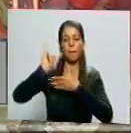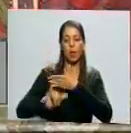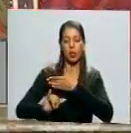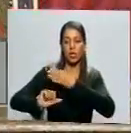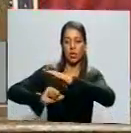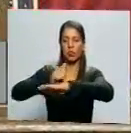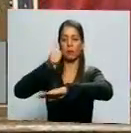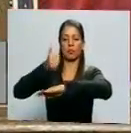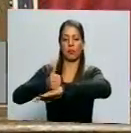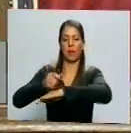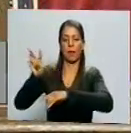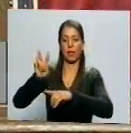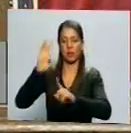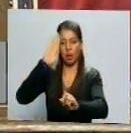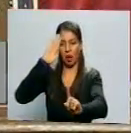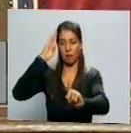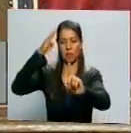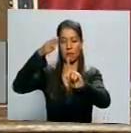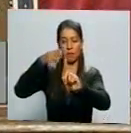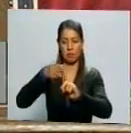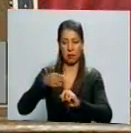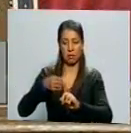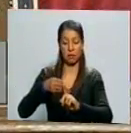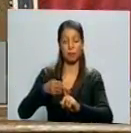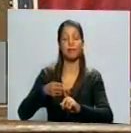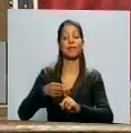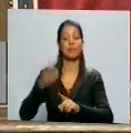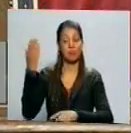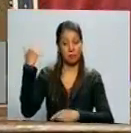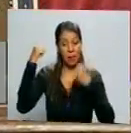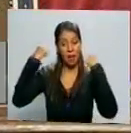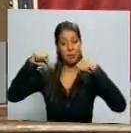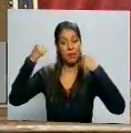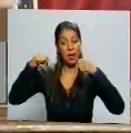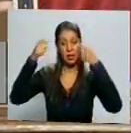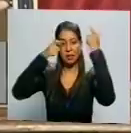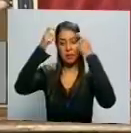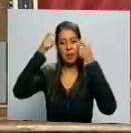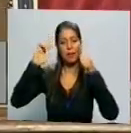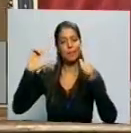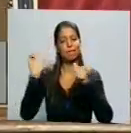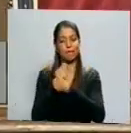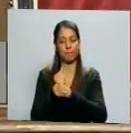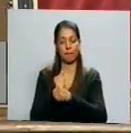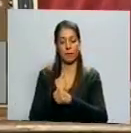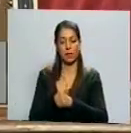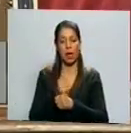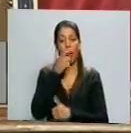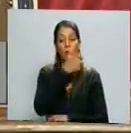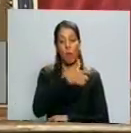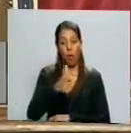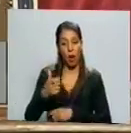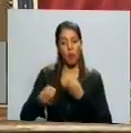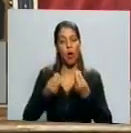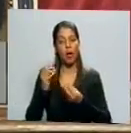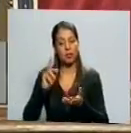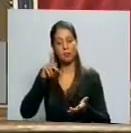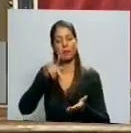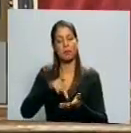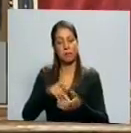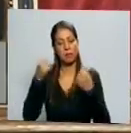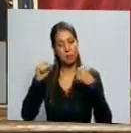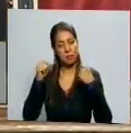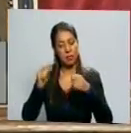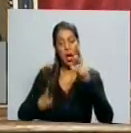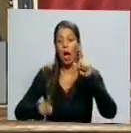tenga destino cierto. Esa etapa se cumplió. Chávez cumplió, el pueblo cumplió, algunos compañeros que